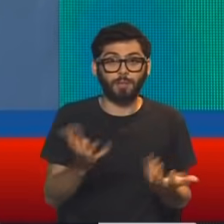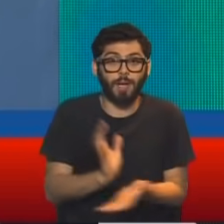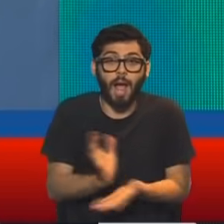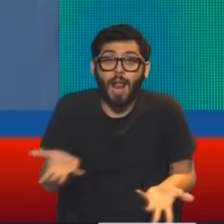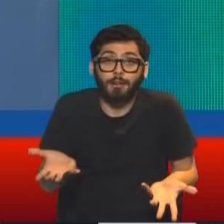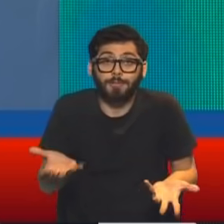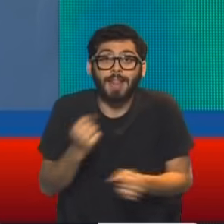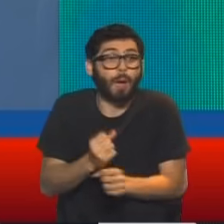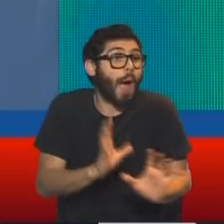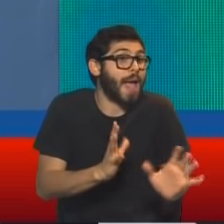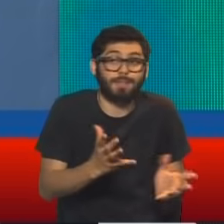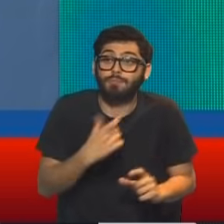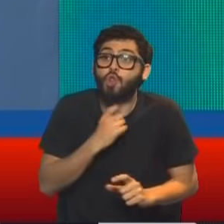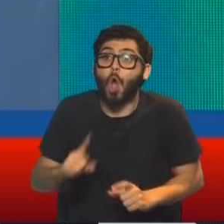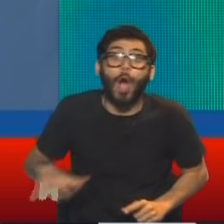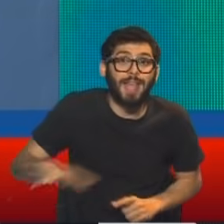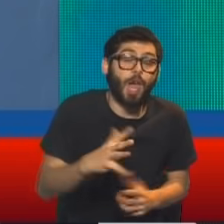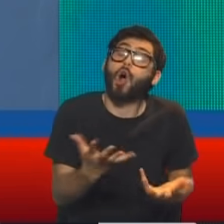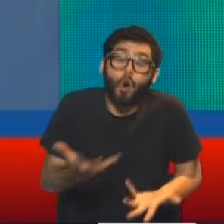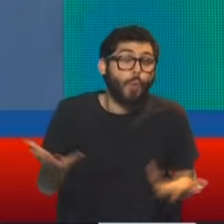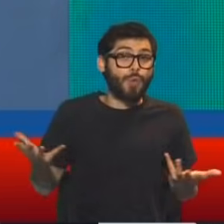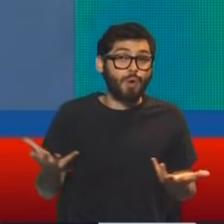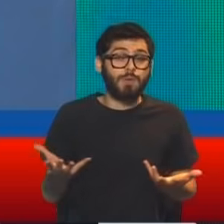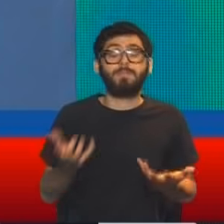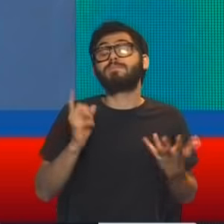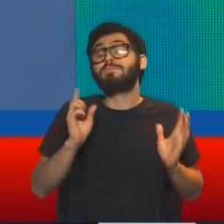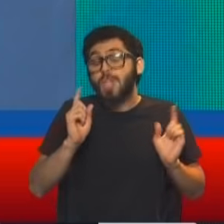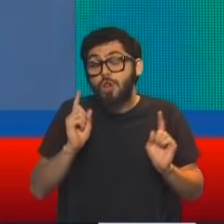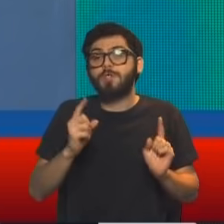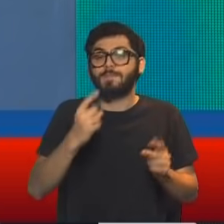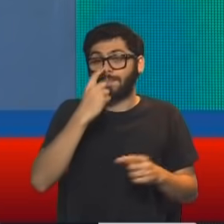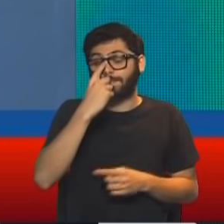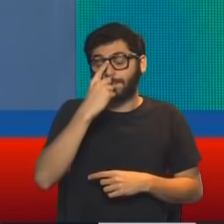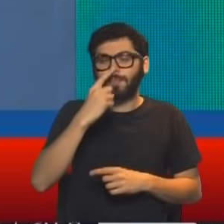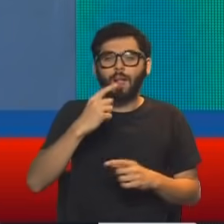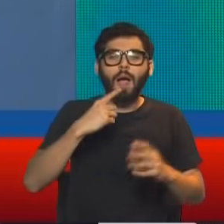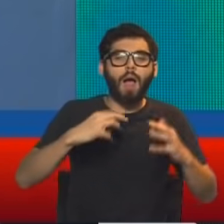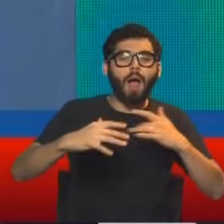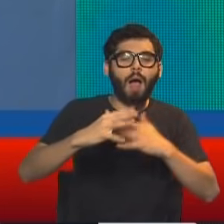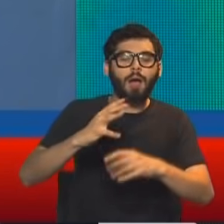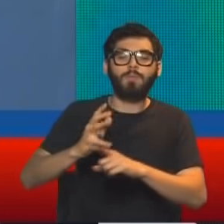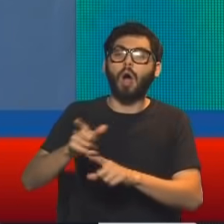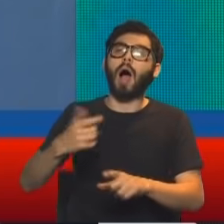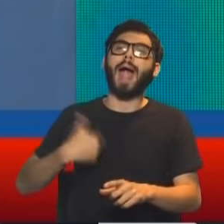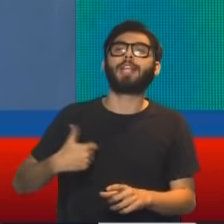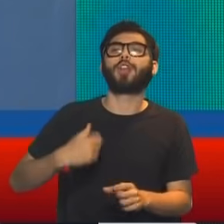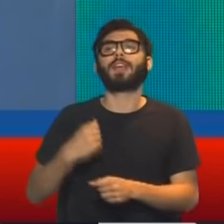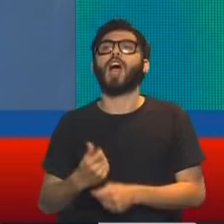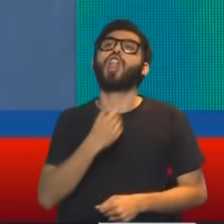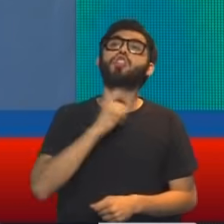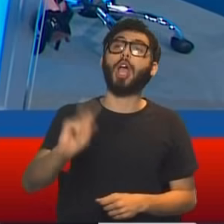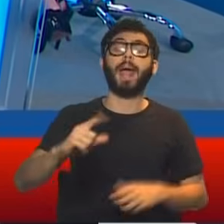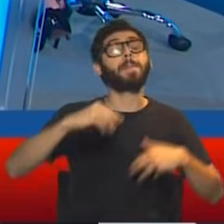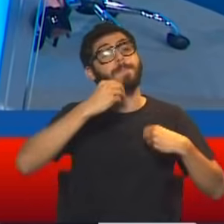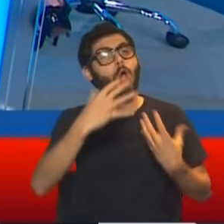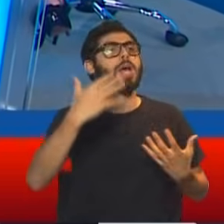querer trabajar en esas condiciones. Pero bueno, vuelvo a decir esto, está esta idea instalada de que el argentino no quiere, entonces es necesario llamar a alguien